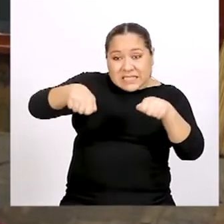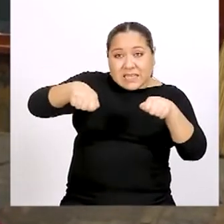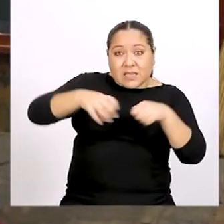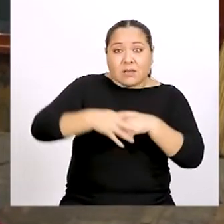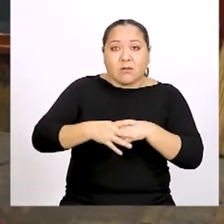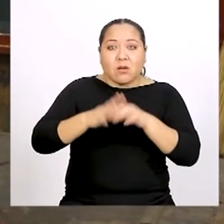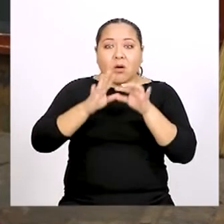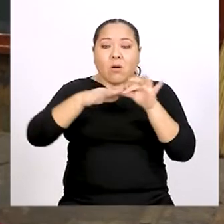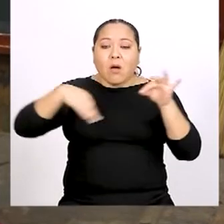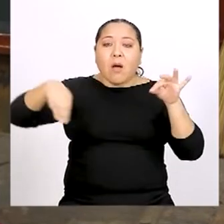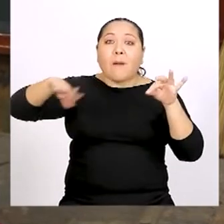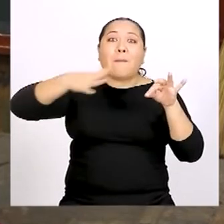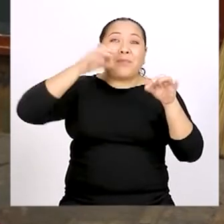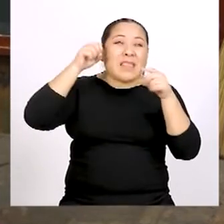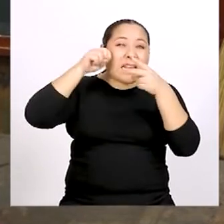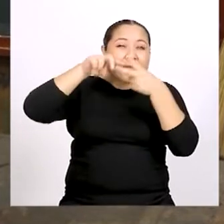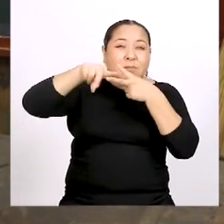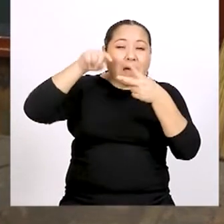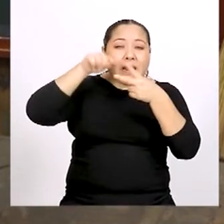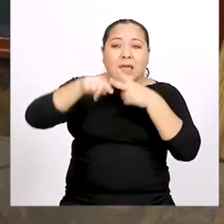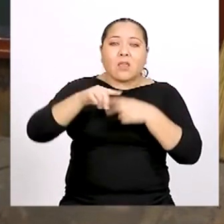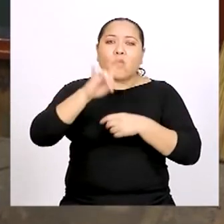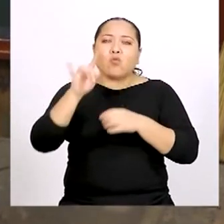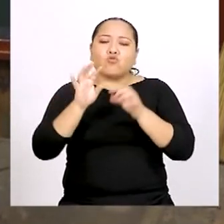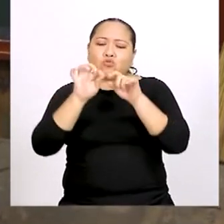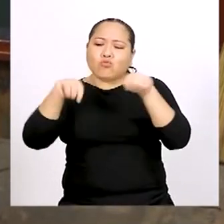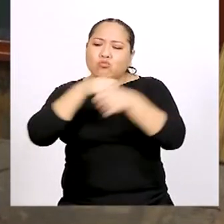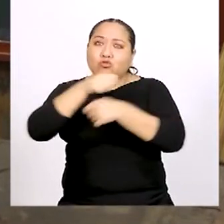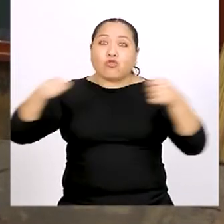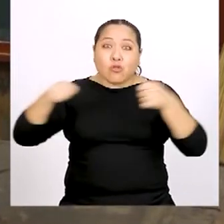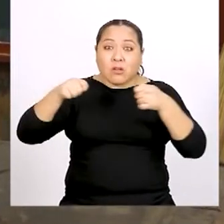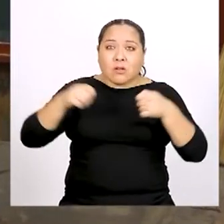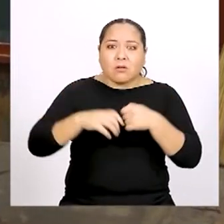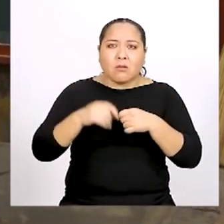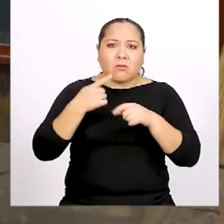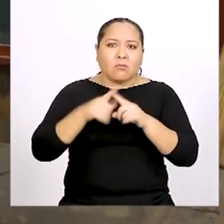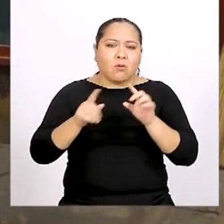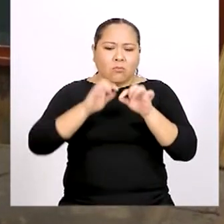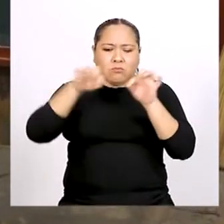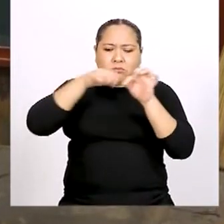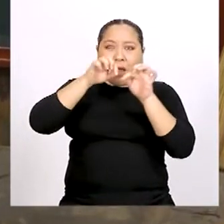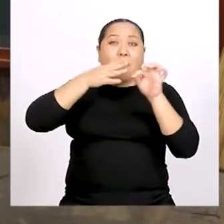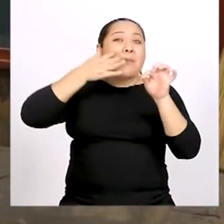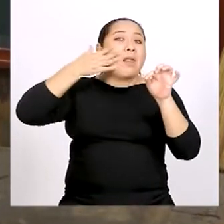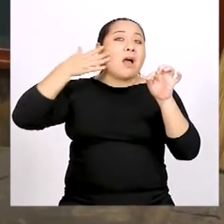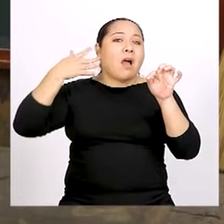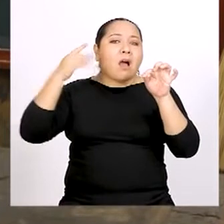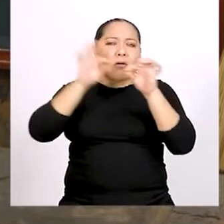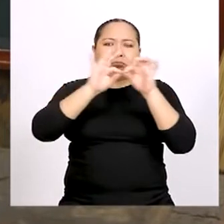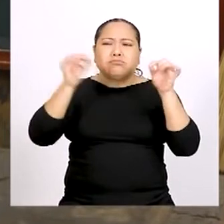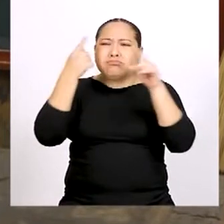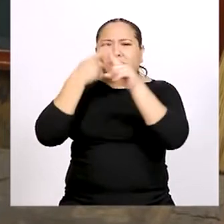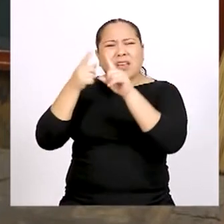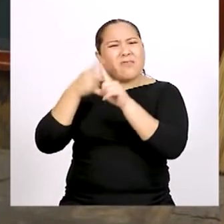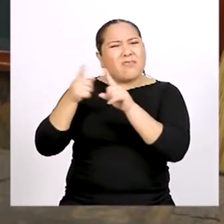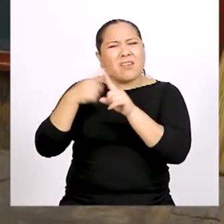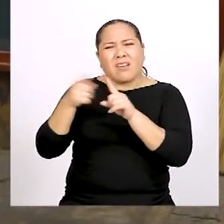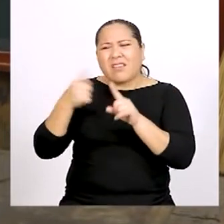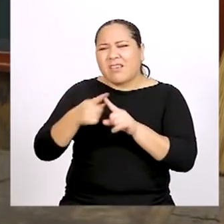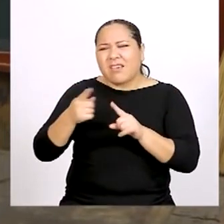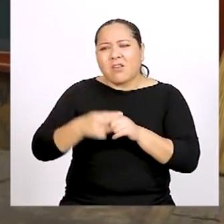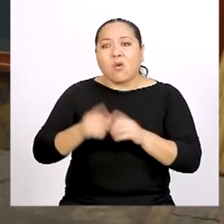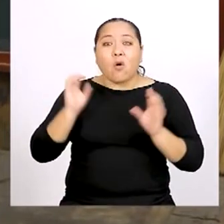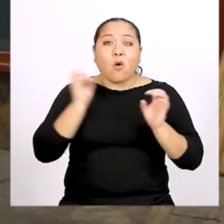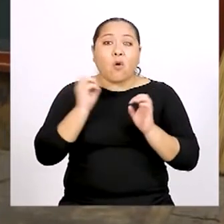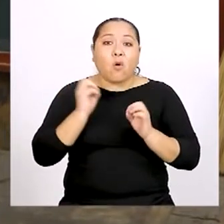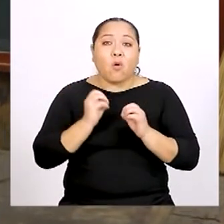masking tape, cinta de embalaje, podemos usar soguilla, podemos usar pabilo, cordeles